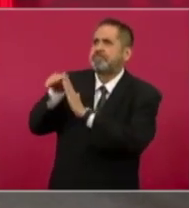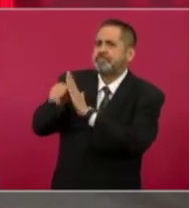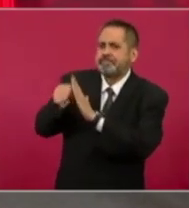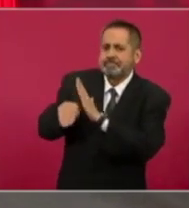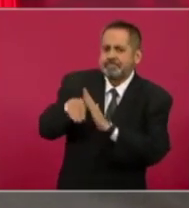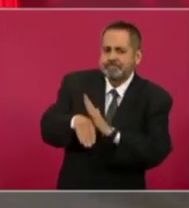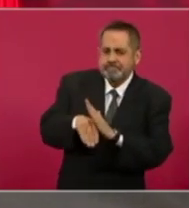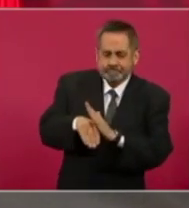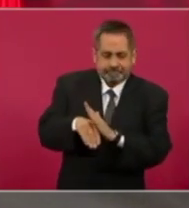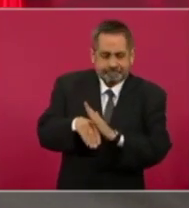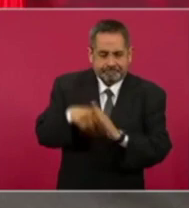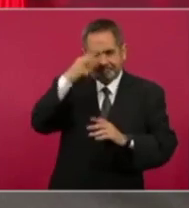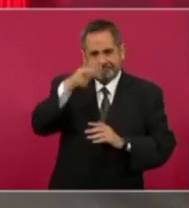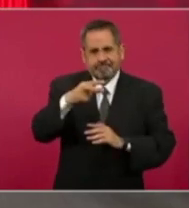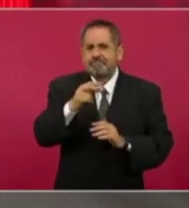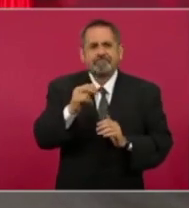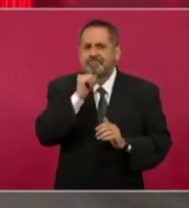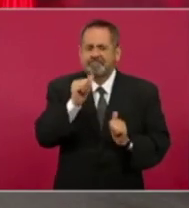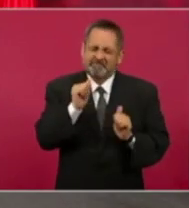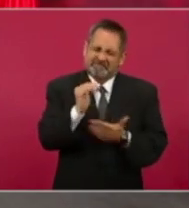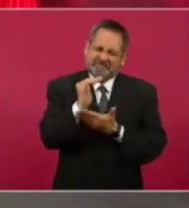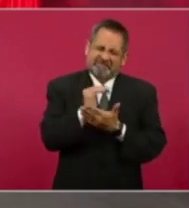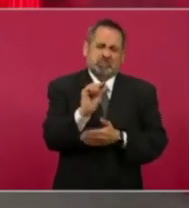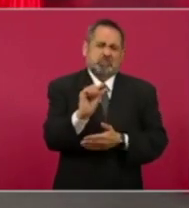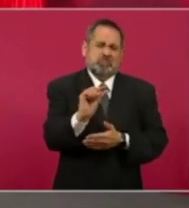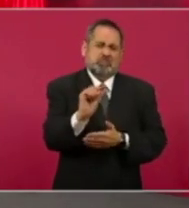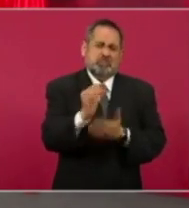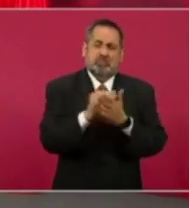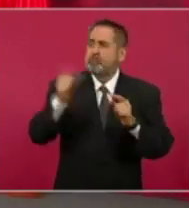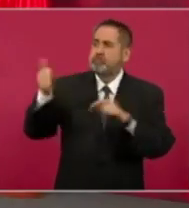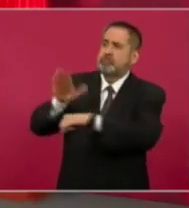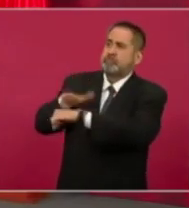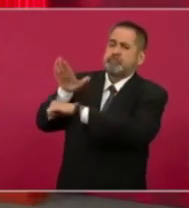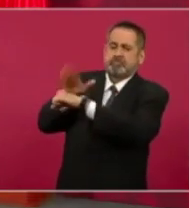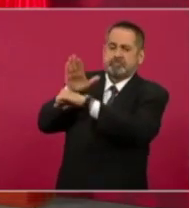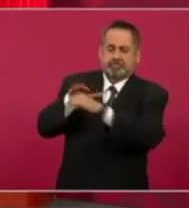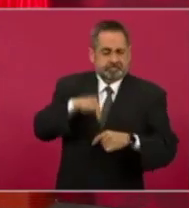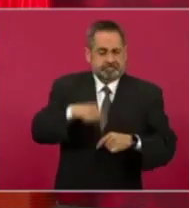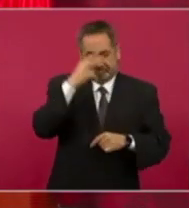en donde se depreció menos su moneda.